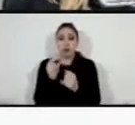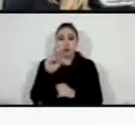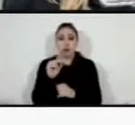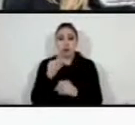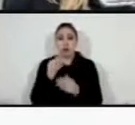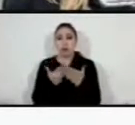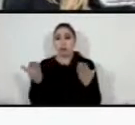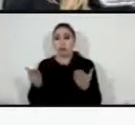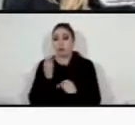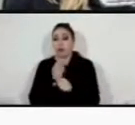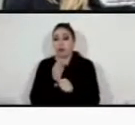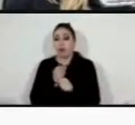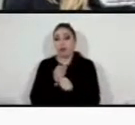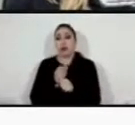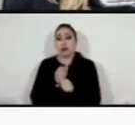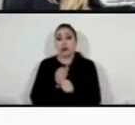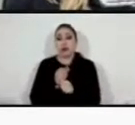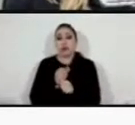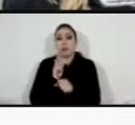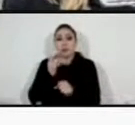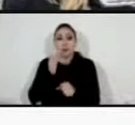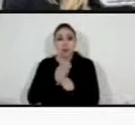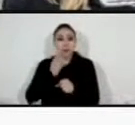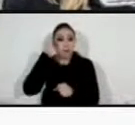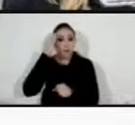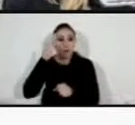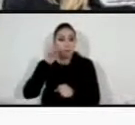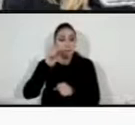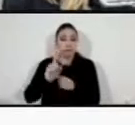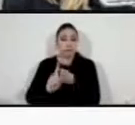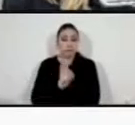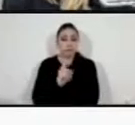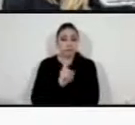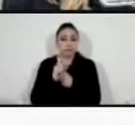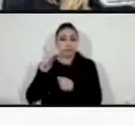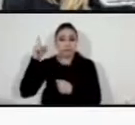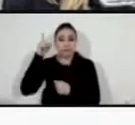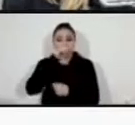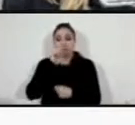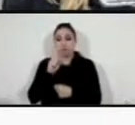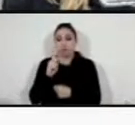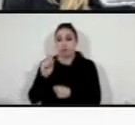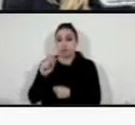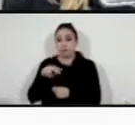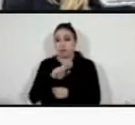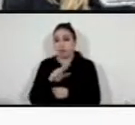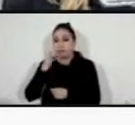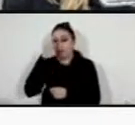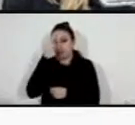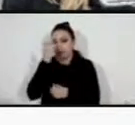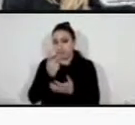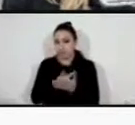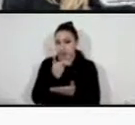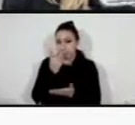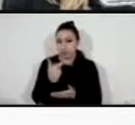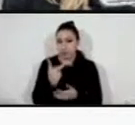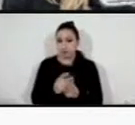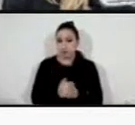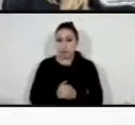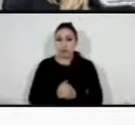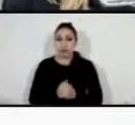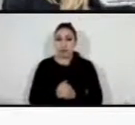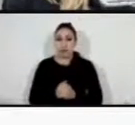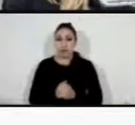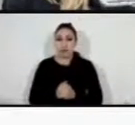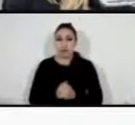la actual, donde el conocimiento se desprecia y se minimiza. De ahí que este galardón cobra especial